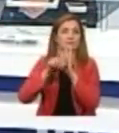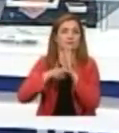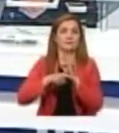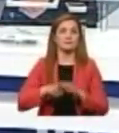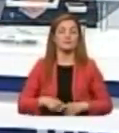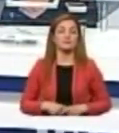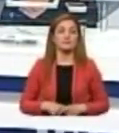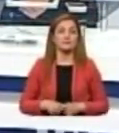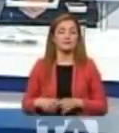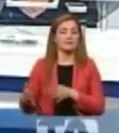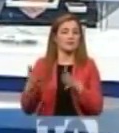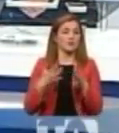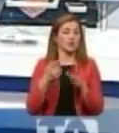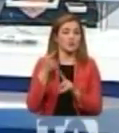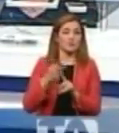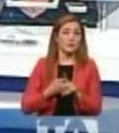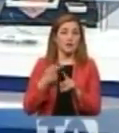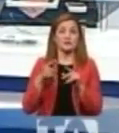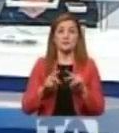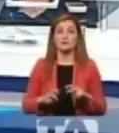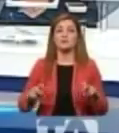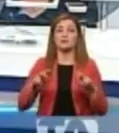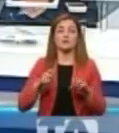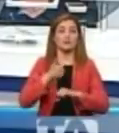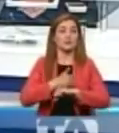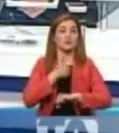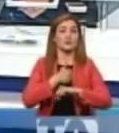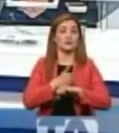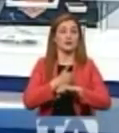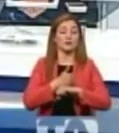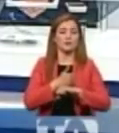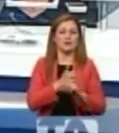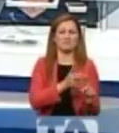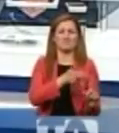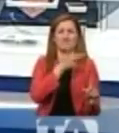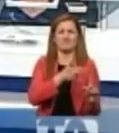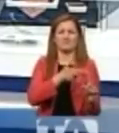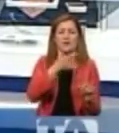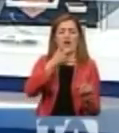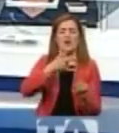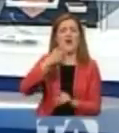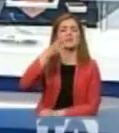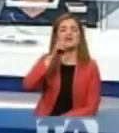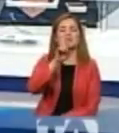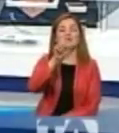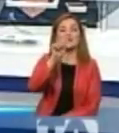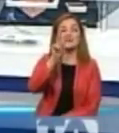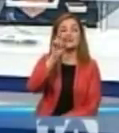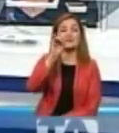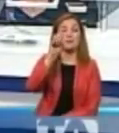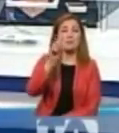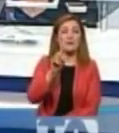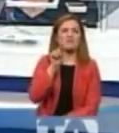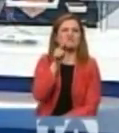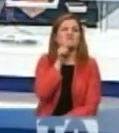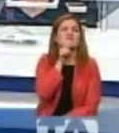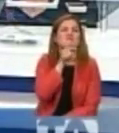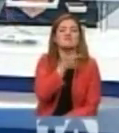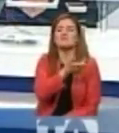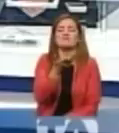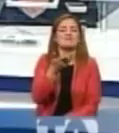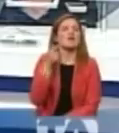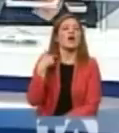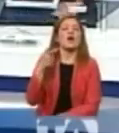7:53 a.m. Luego de varios meses de investigación, las autoridades lograron abatir a alias David, jefe del grupo Guerrillas Unidas del